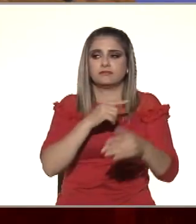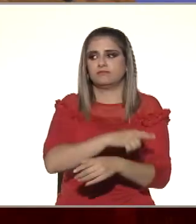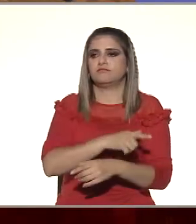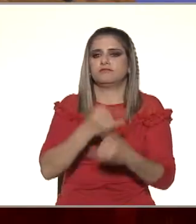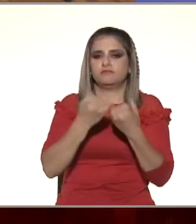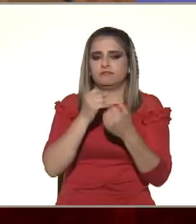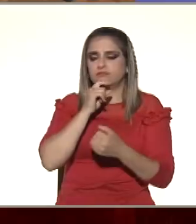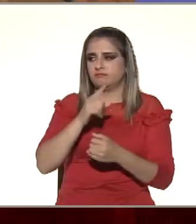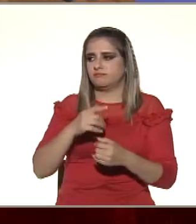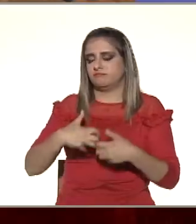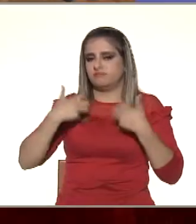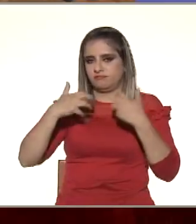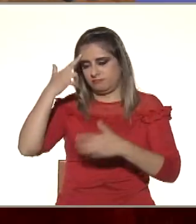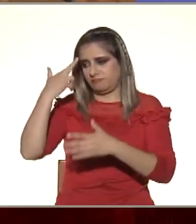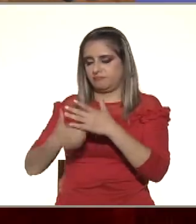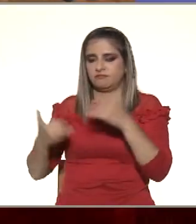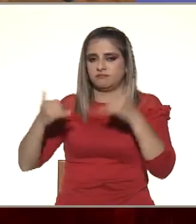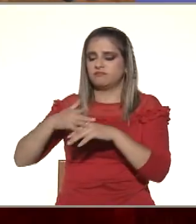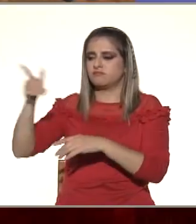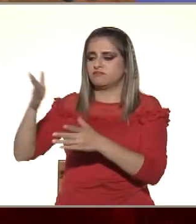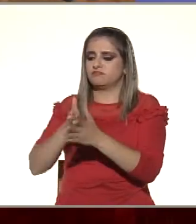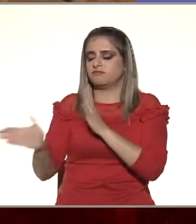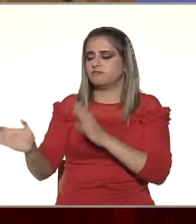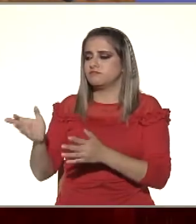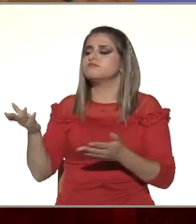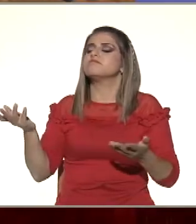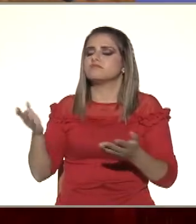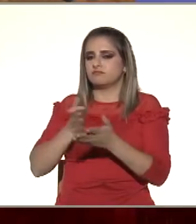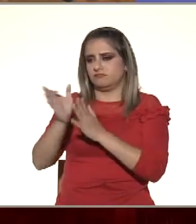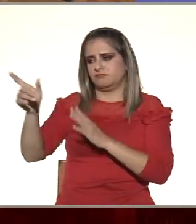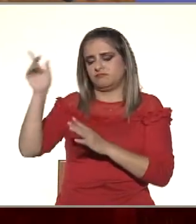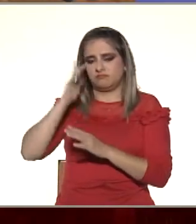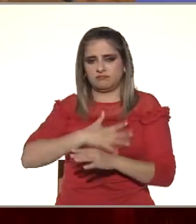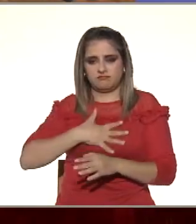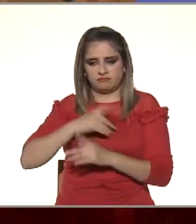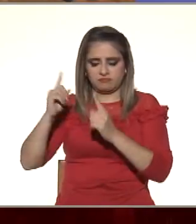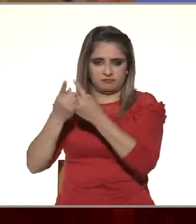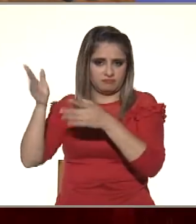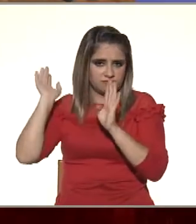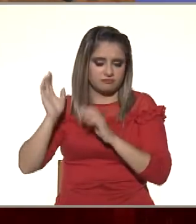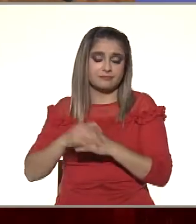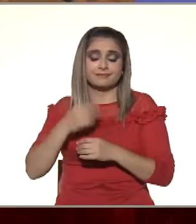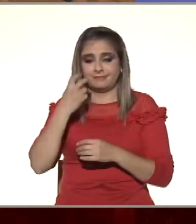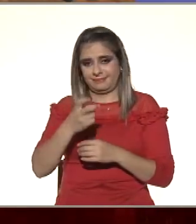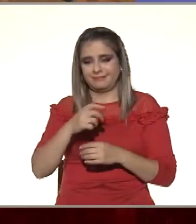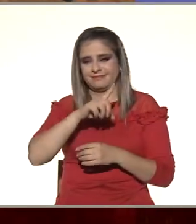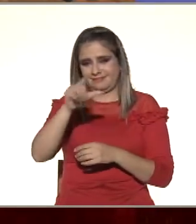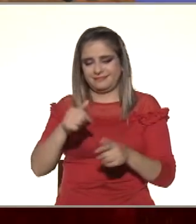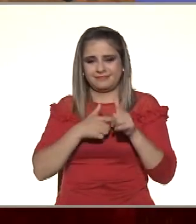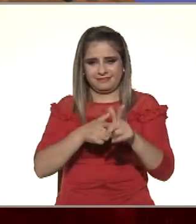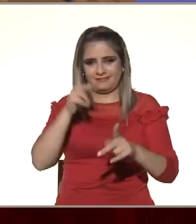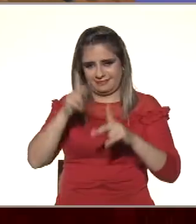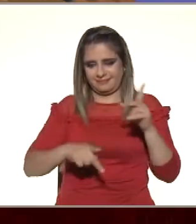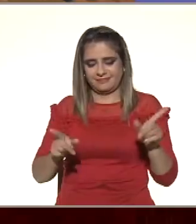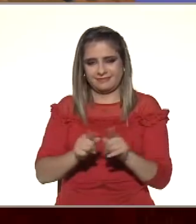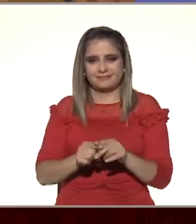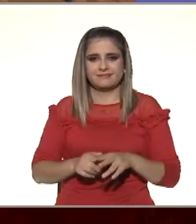y no por ninguno de los papás. Esto suele decepcionar mucho a los hijos. ¿Qué dicen los expertos? Regresando de esta